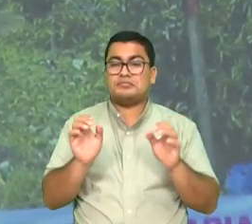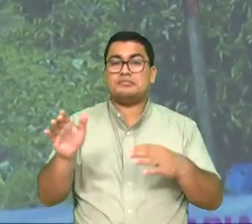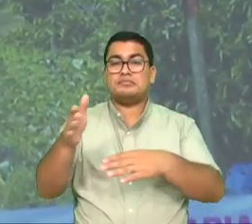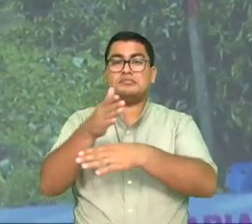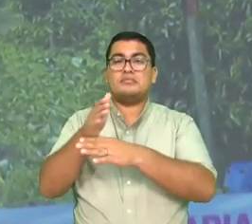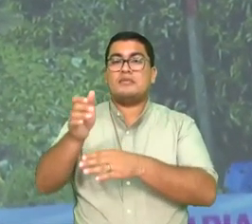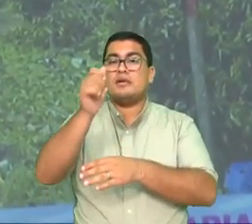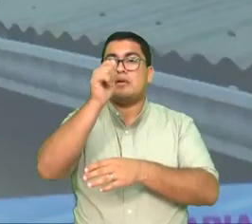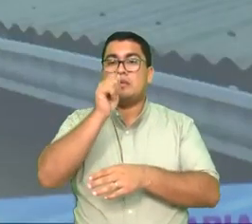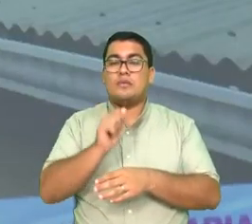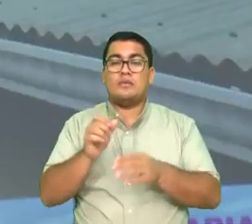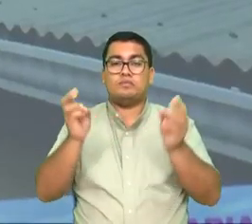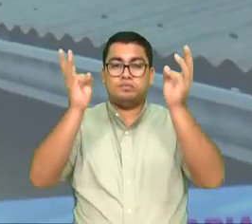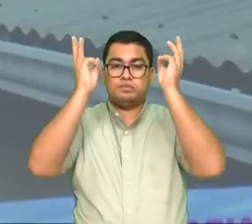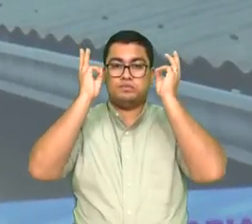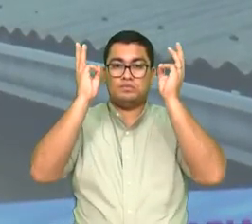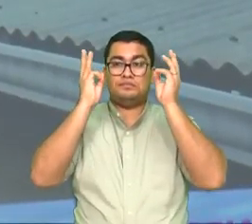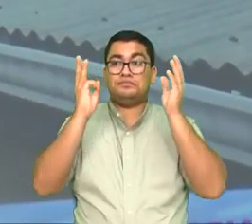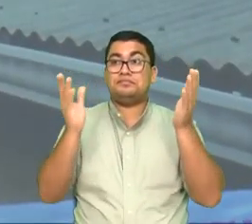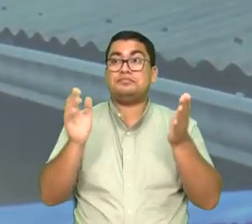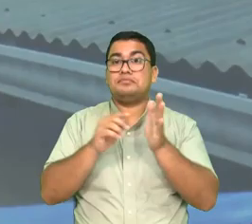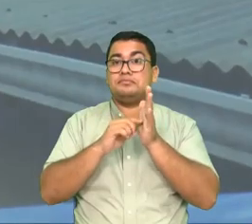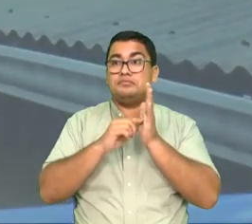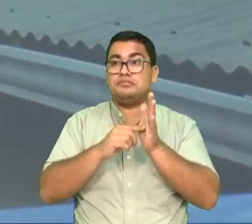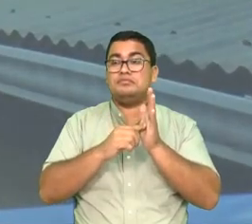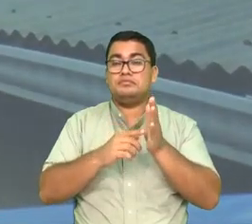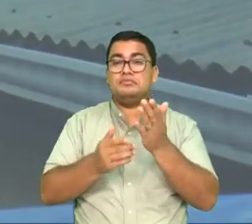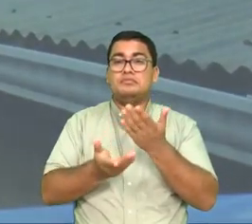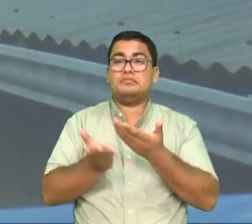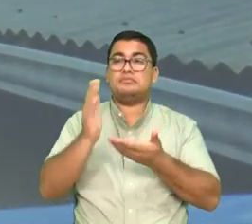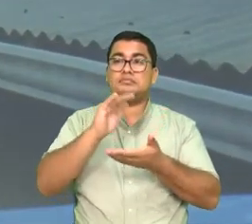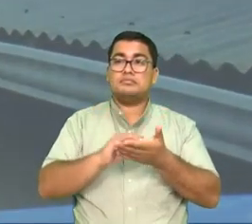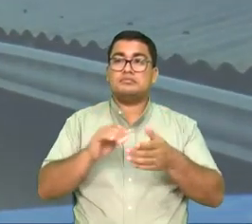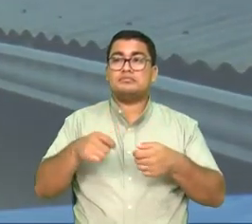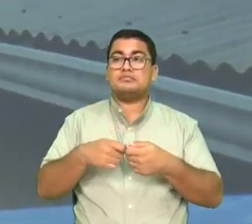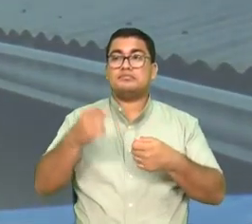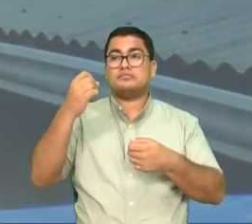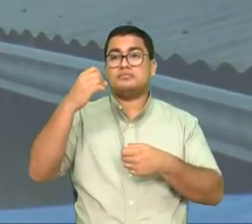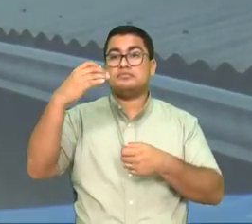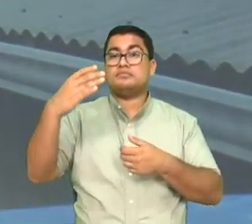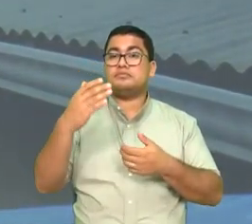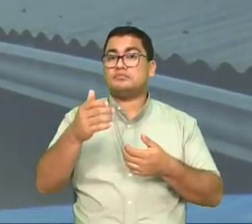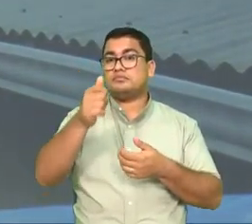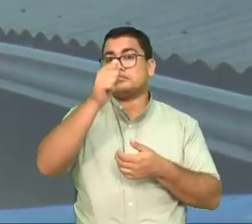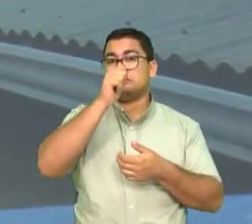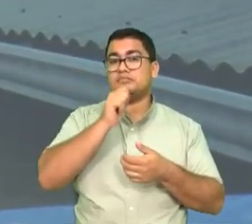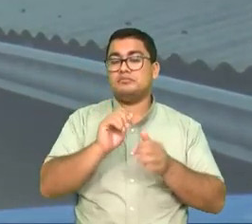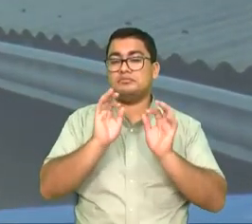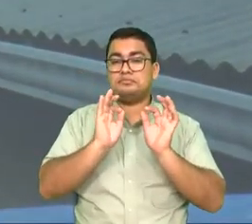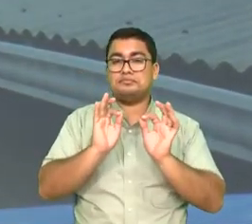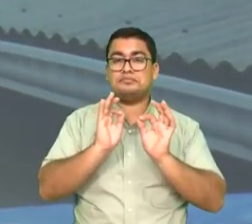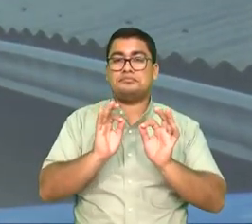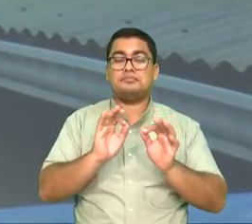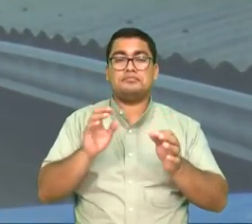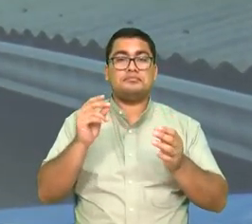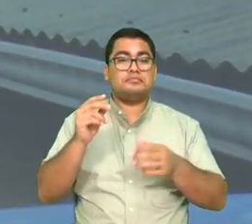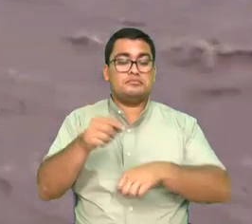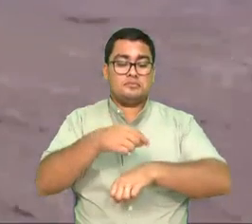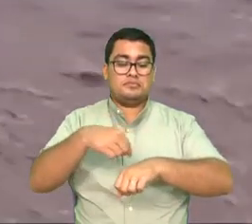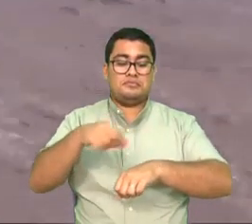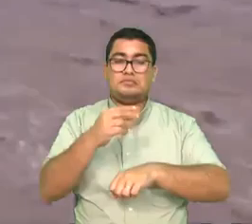de agua potable en Huaspán, y en cuanto se habilite el suministro de energía, será restablecido el servicio de agua potable en cuestión de